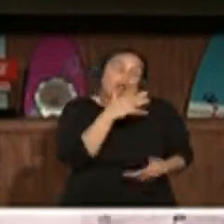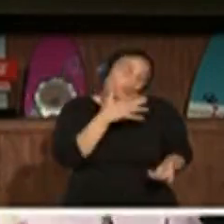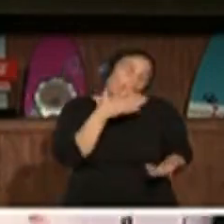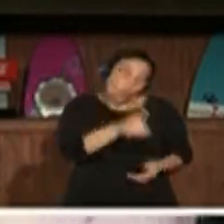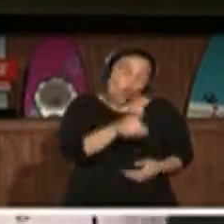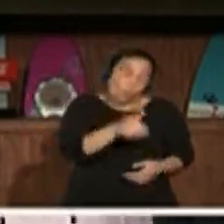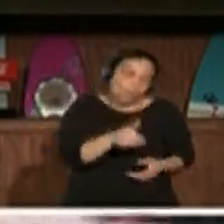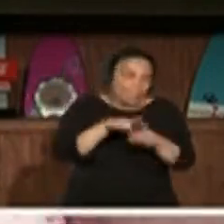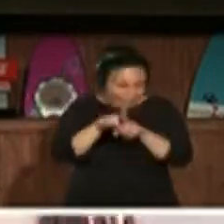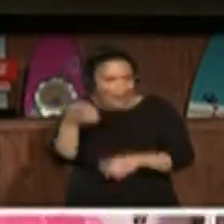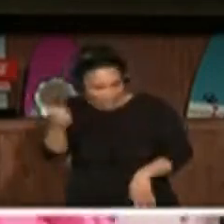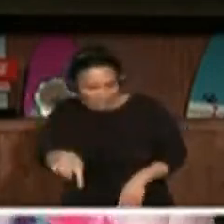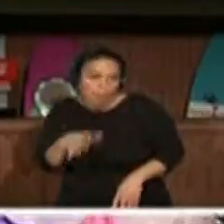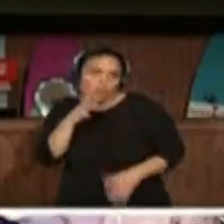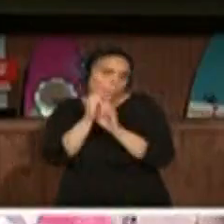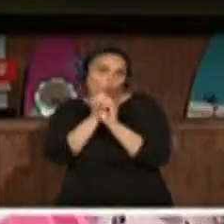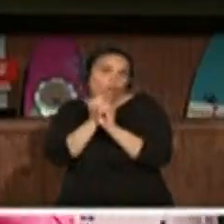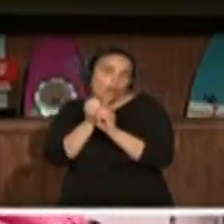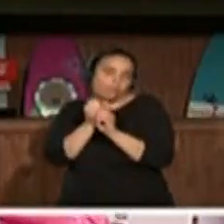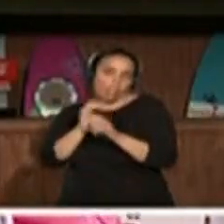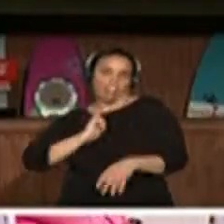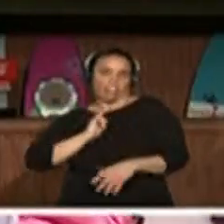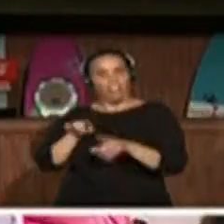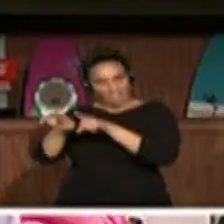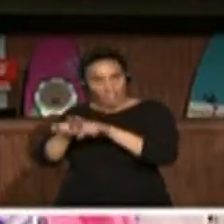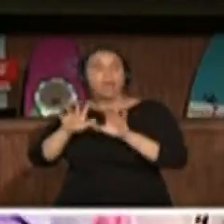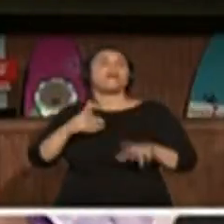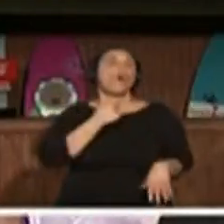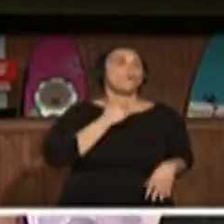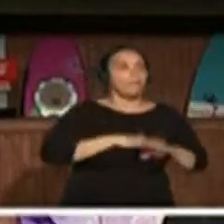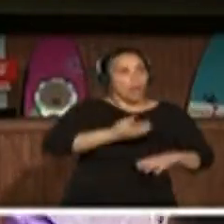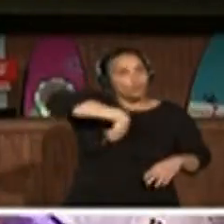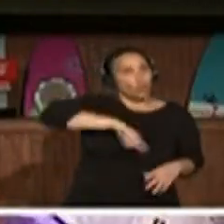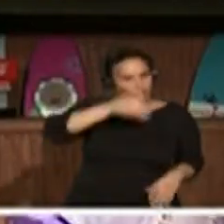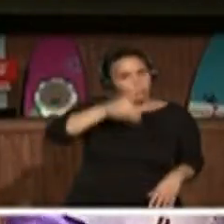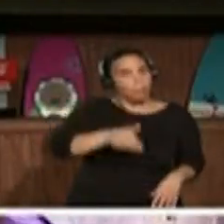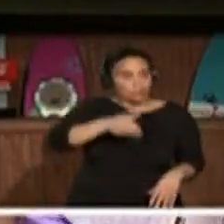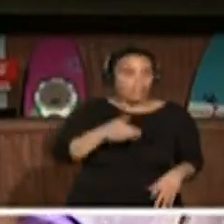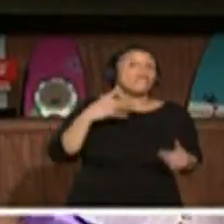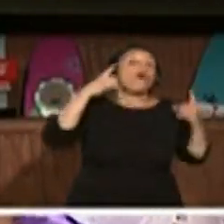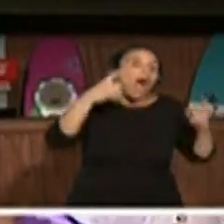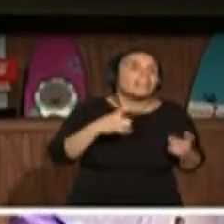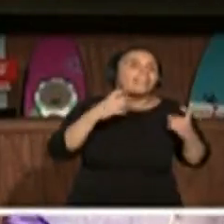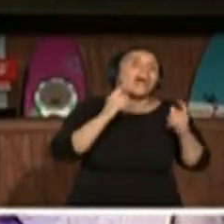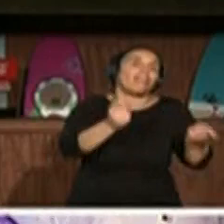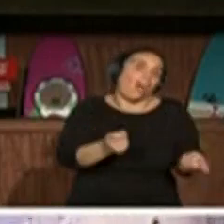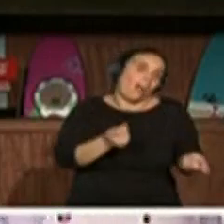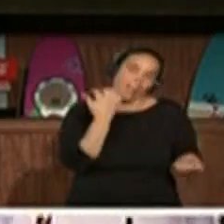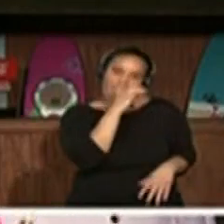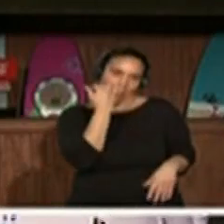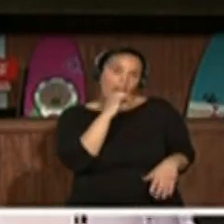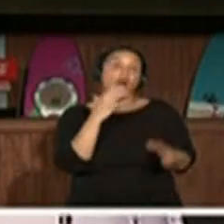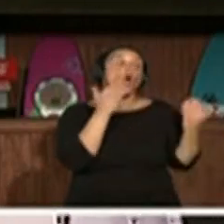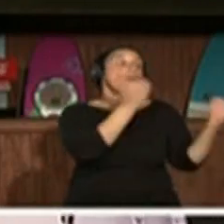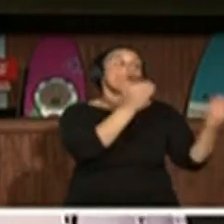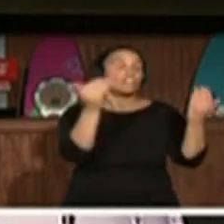es importante, criticamos toda la murga, pero también el humor para nosotros por lo menos es importante. Por lo menos vamos a procurarlo. Muchas gracias. En lo que